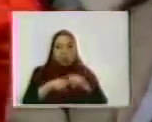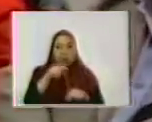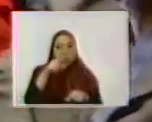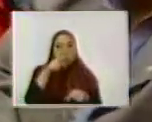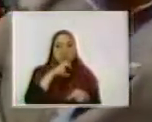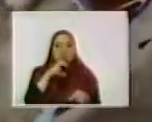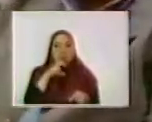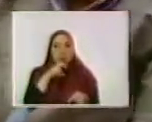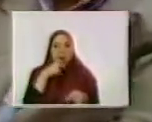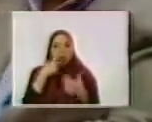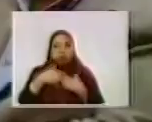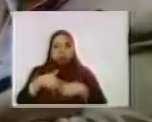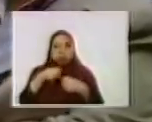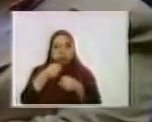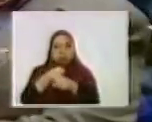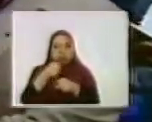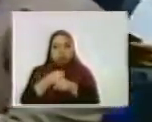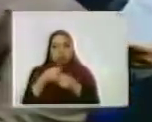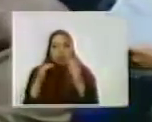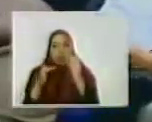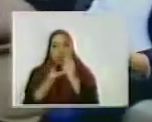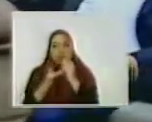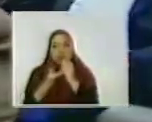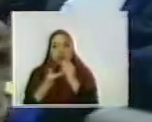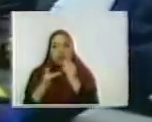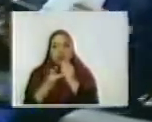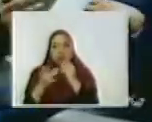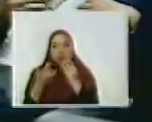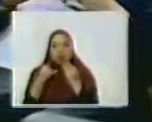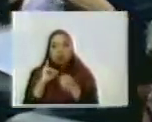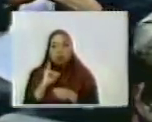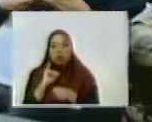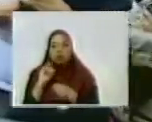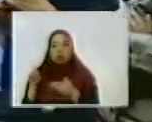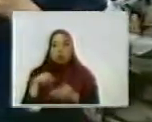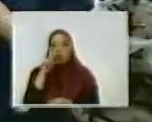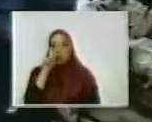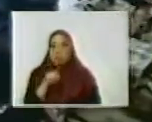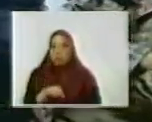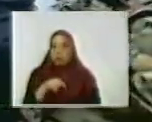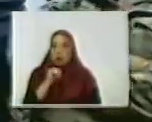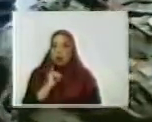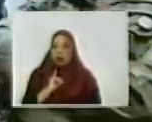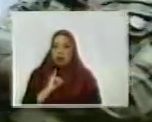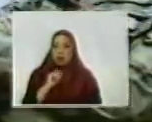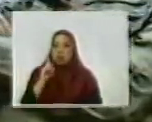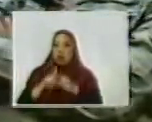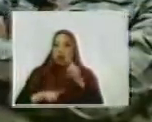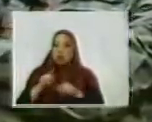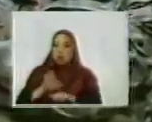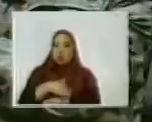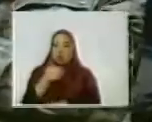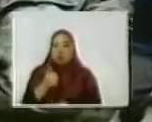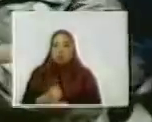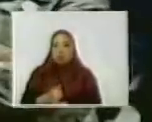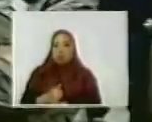con unos mineros digitales y además con algo fundamental